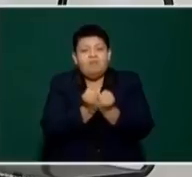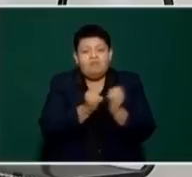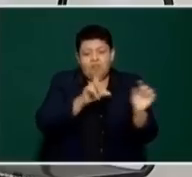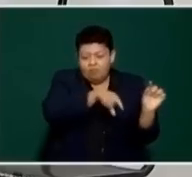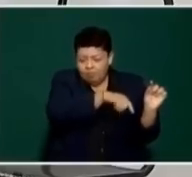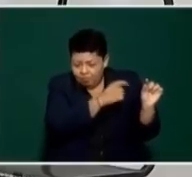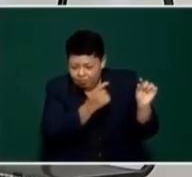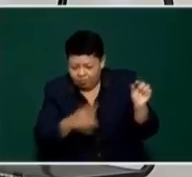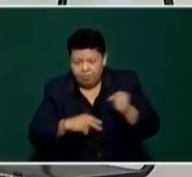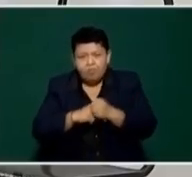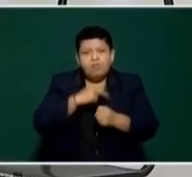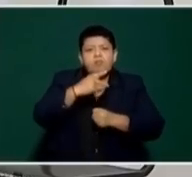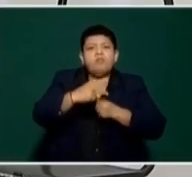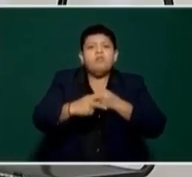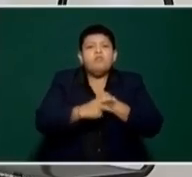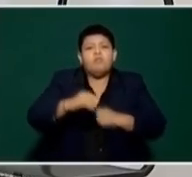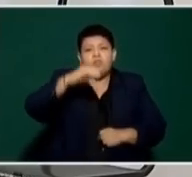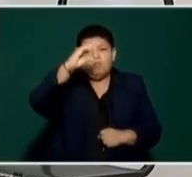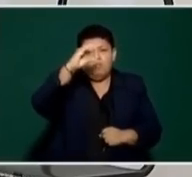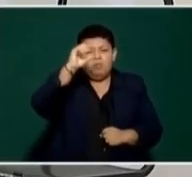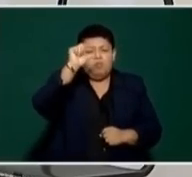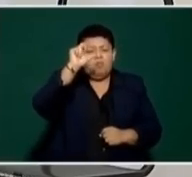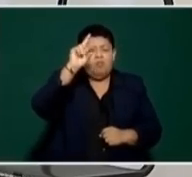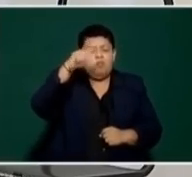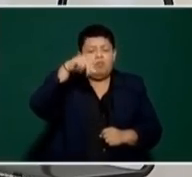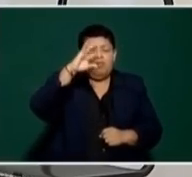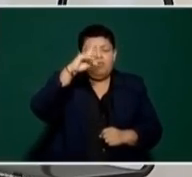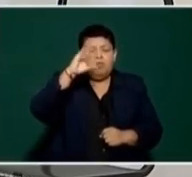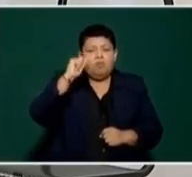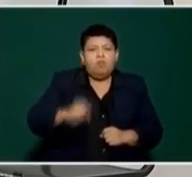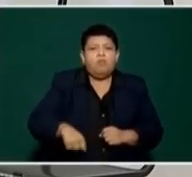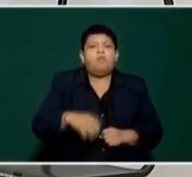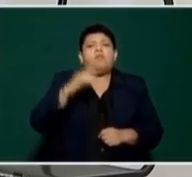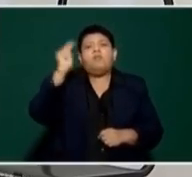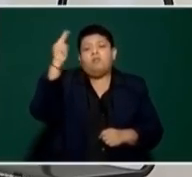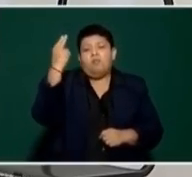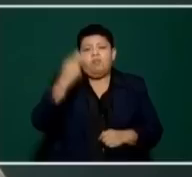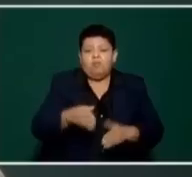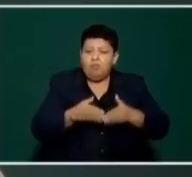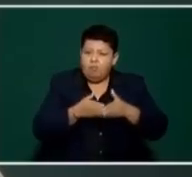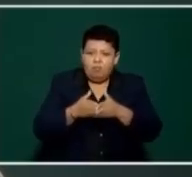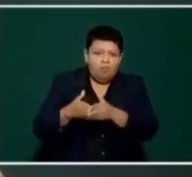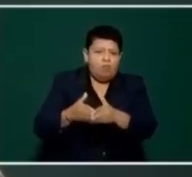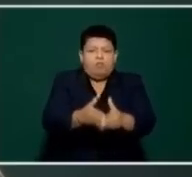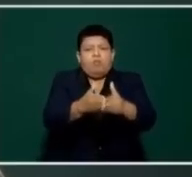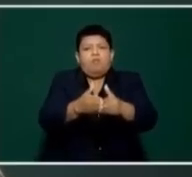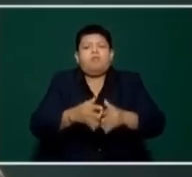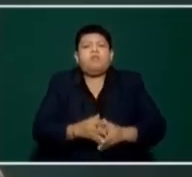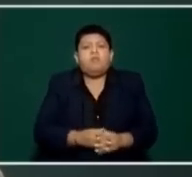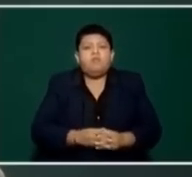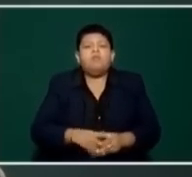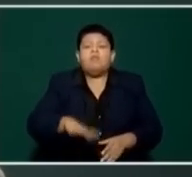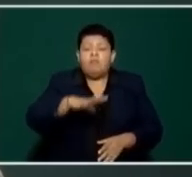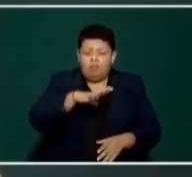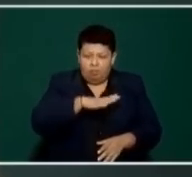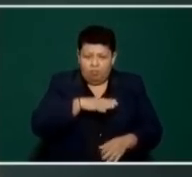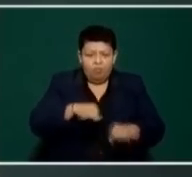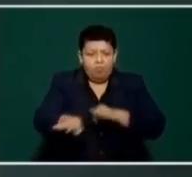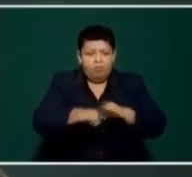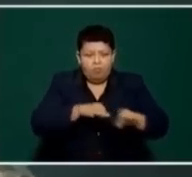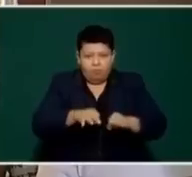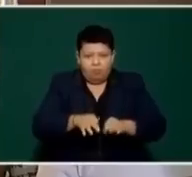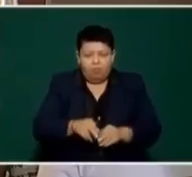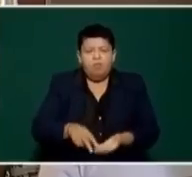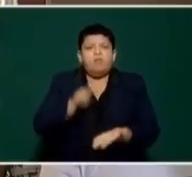Secretaría de Marina, CONACYT y las universidades con nuestros buques oceanográficos e hidrográficos, podemos tener ya un trabajo